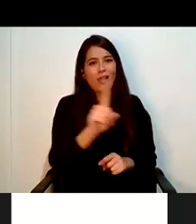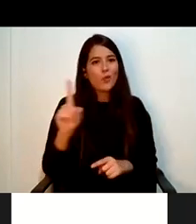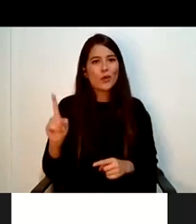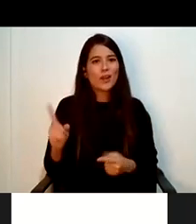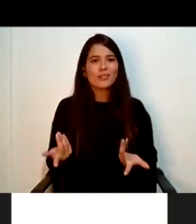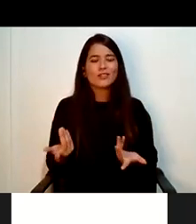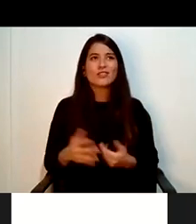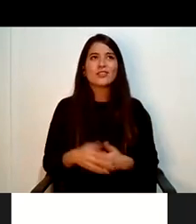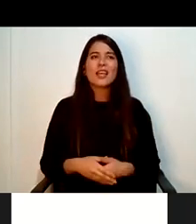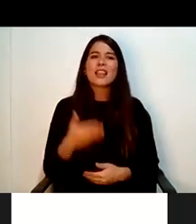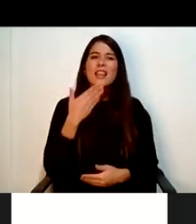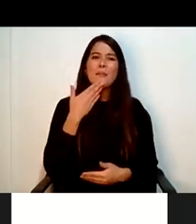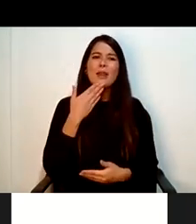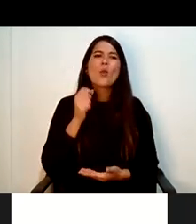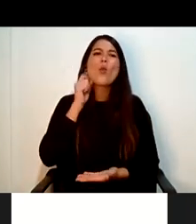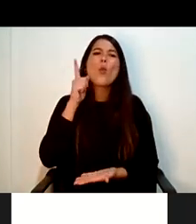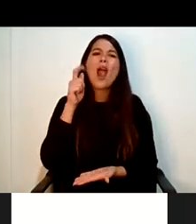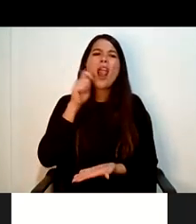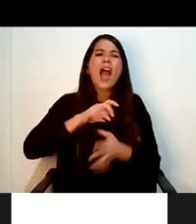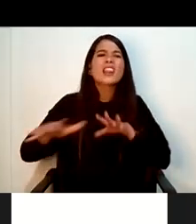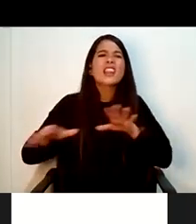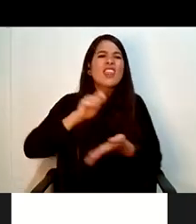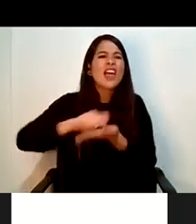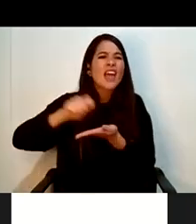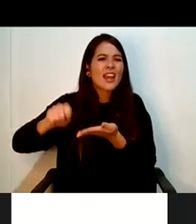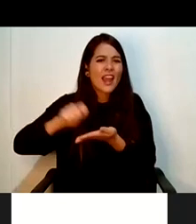Entonces, y también frente a qué tarea puede ser.